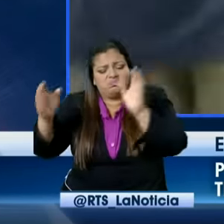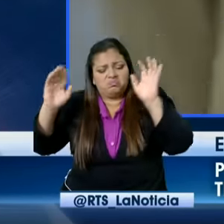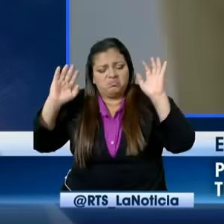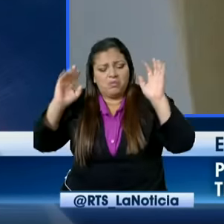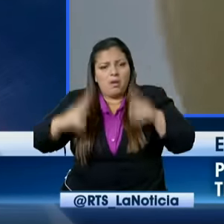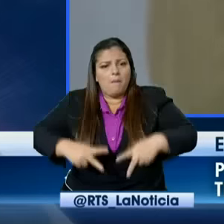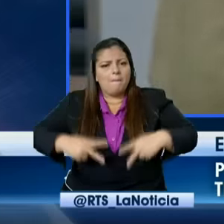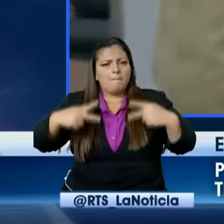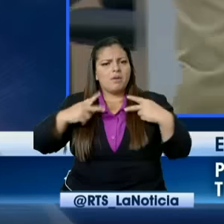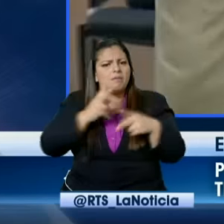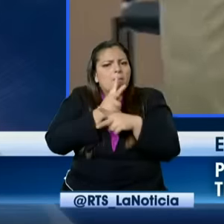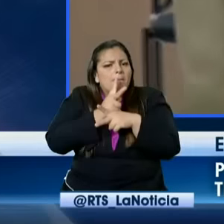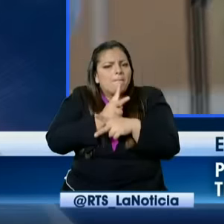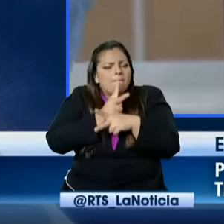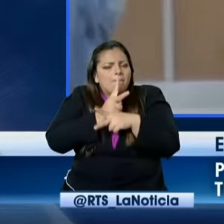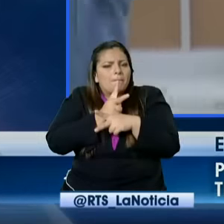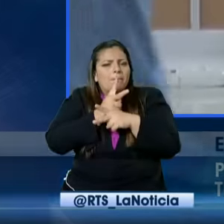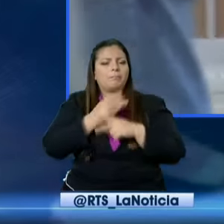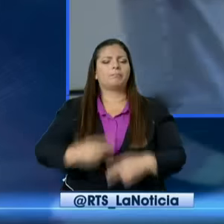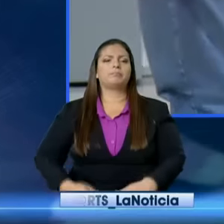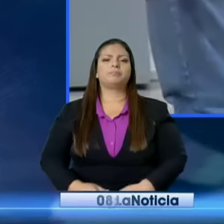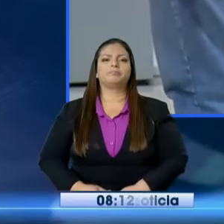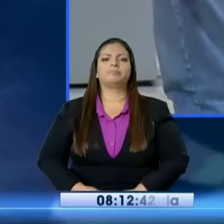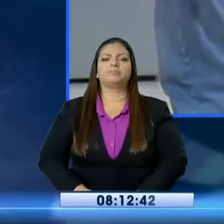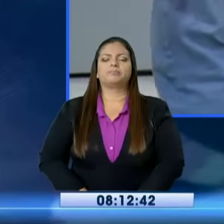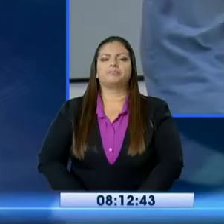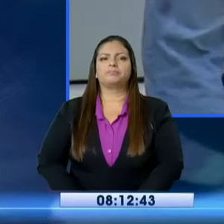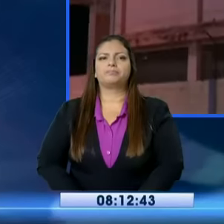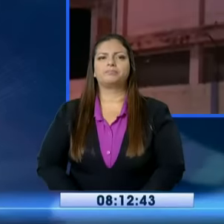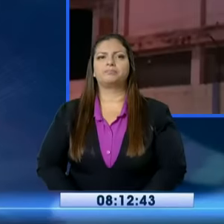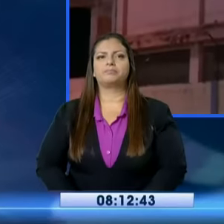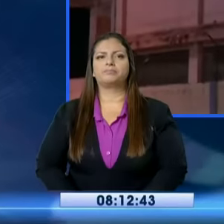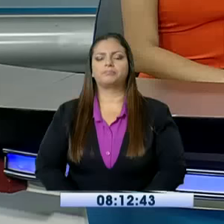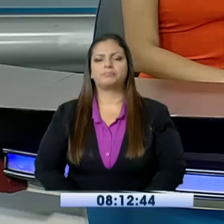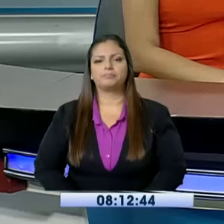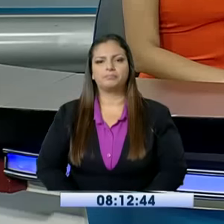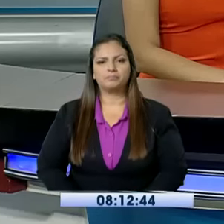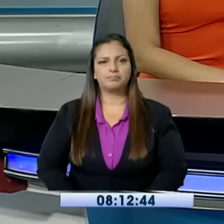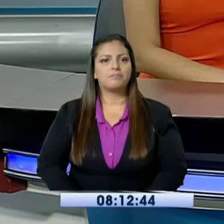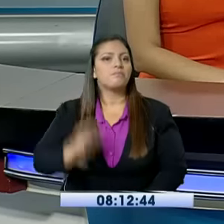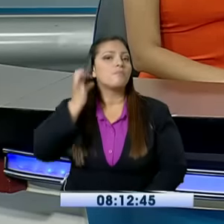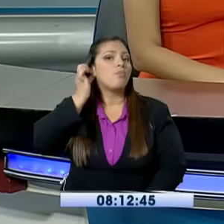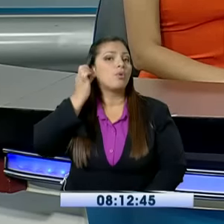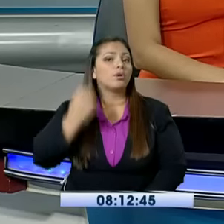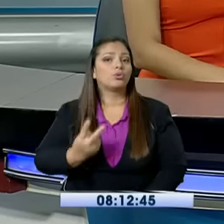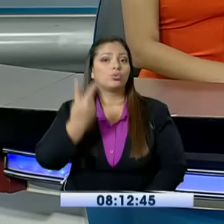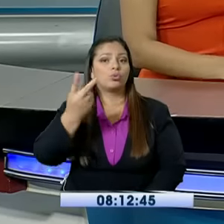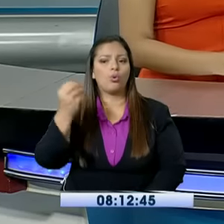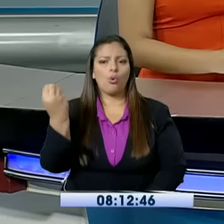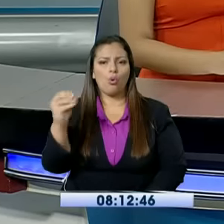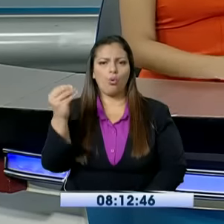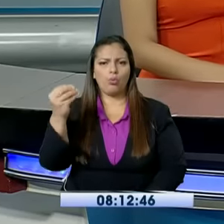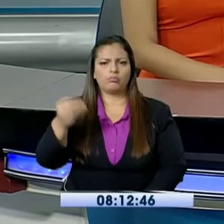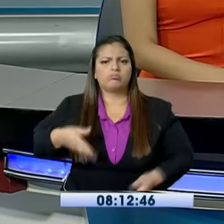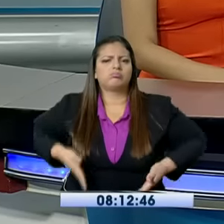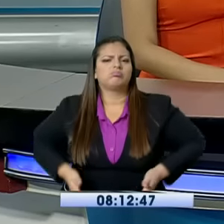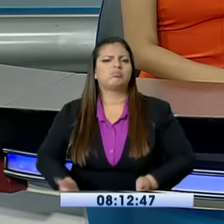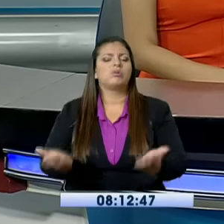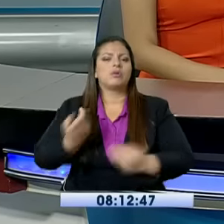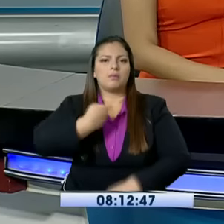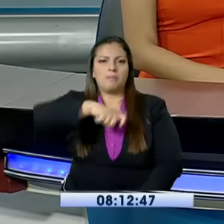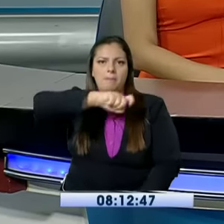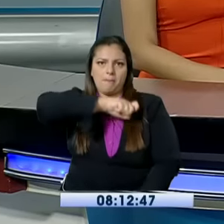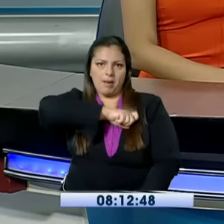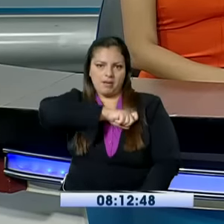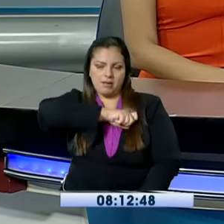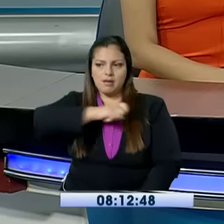que precautelar nuestra propia seguridad. Es, vamos ahora a más información. Dos adolescentes españolas de padres ecuatorianos denunciaron haber sido abusadas sexualmente.